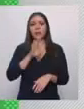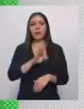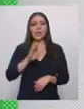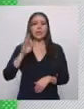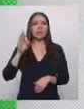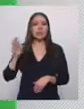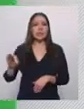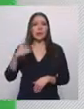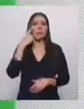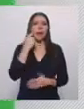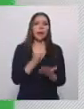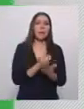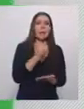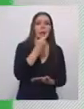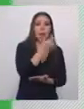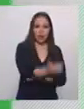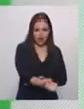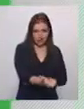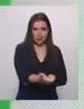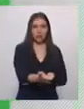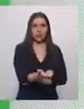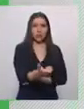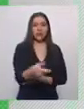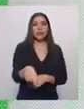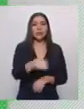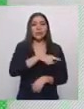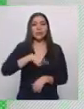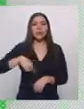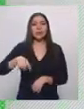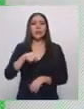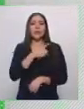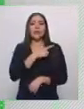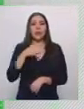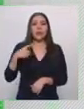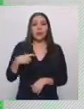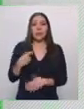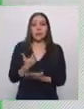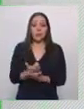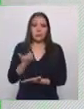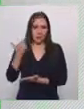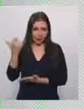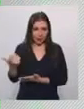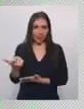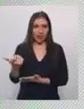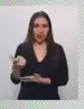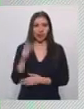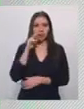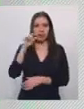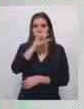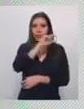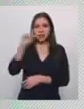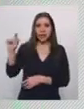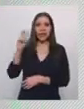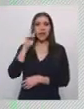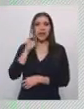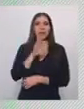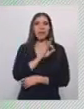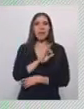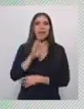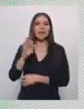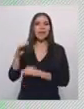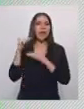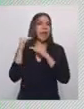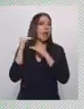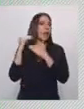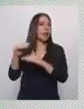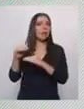hablando de pago o la fecha en la que nosotros vamos a realizar nuestro pago, que se llama la fecha límite de pago. Ustedes la deben de